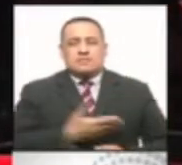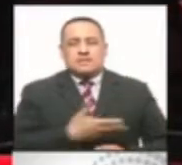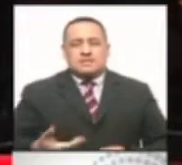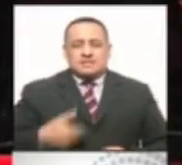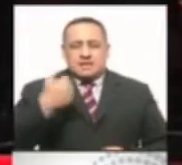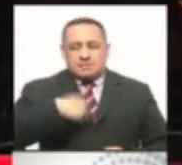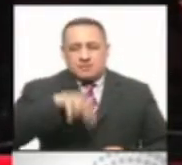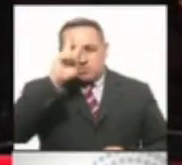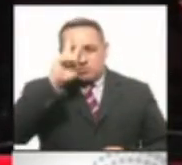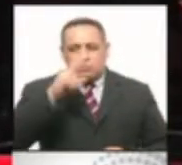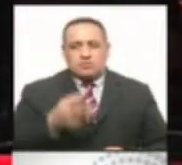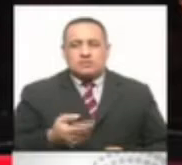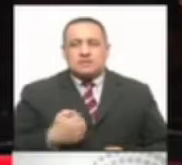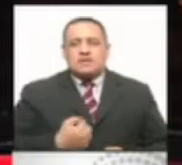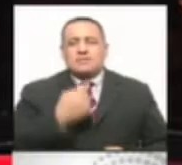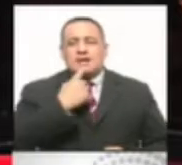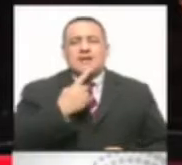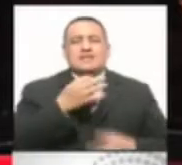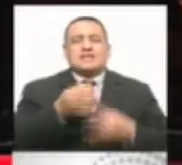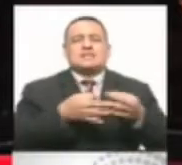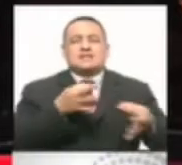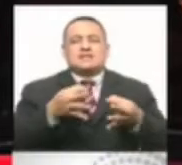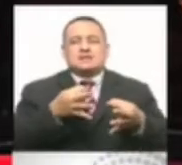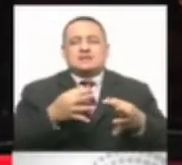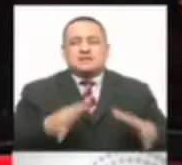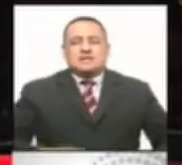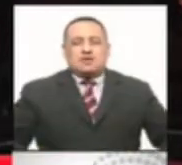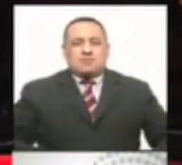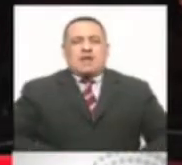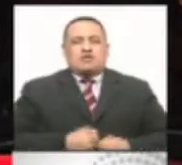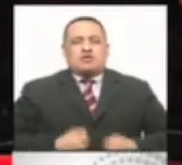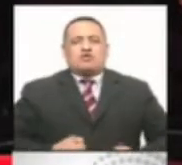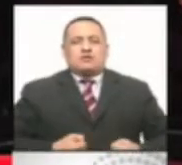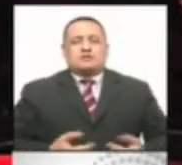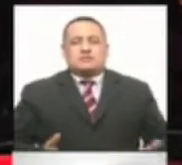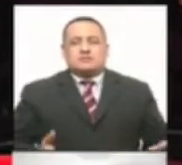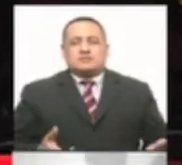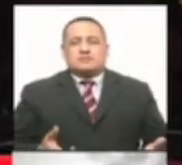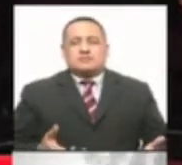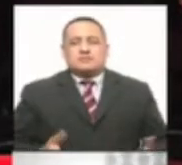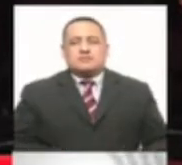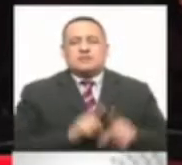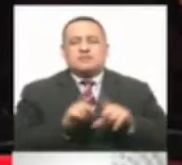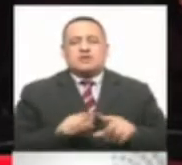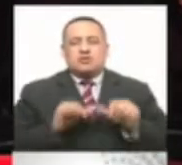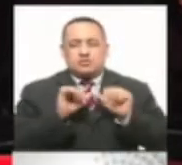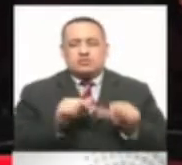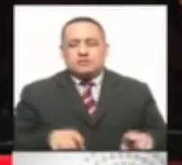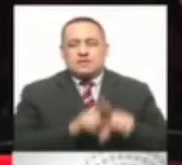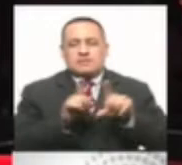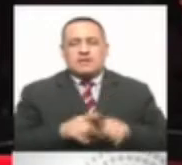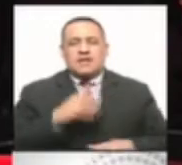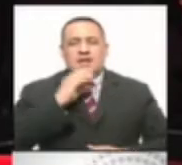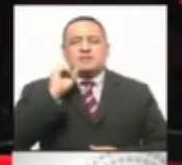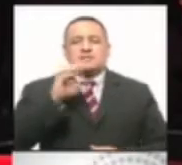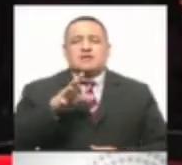presidente de la República le van a decir que se ponga los pantalones y seguidamente le ha